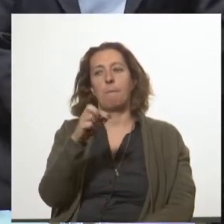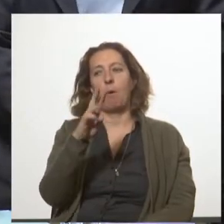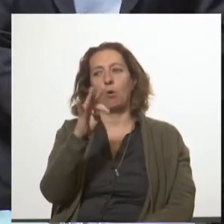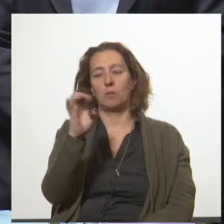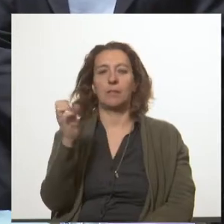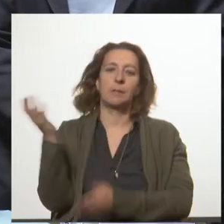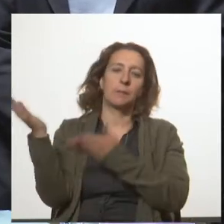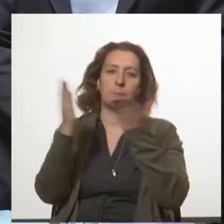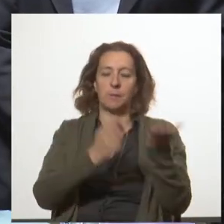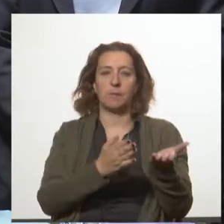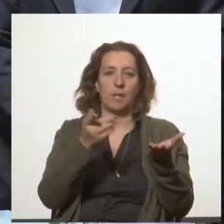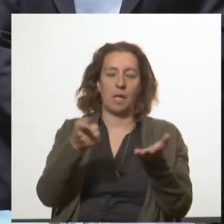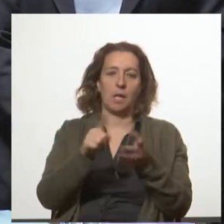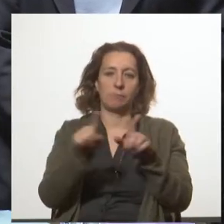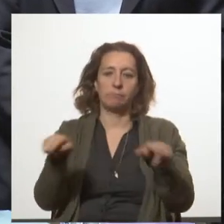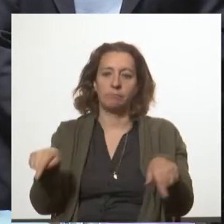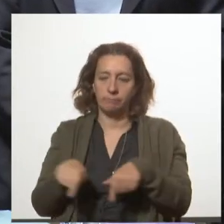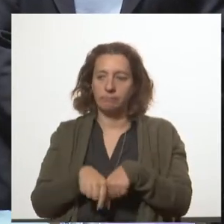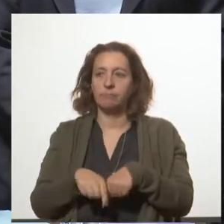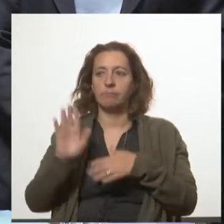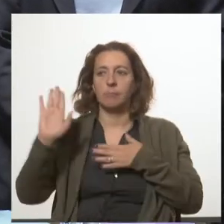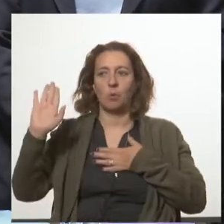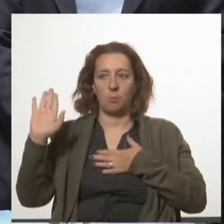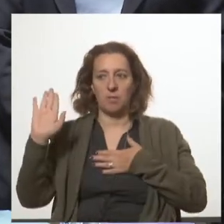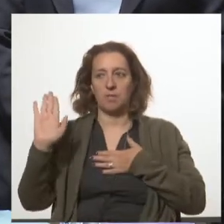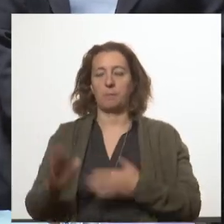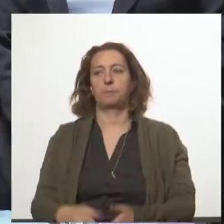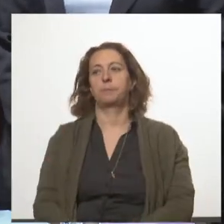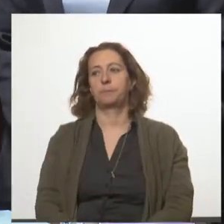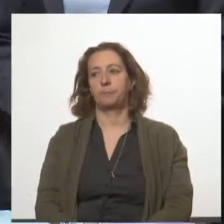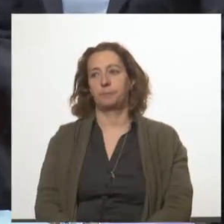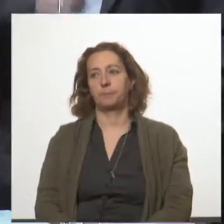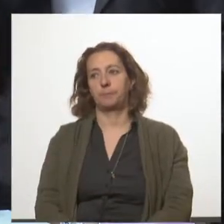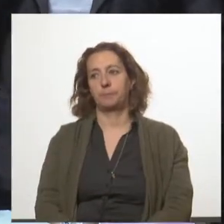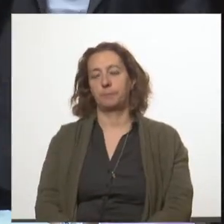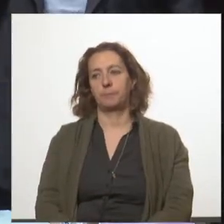hemiciclo a los efectos de prestar la promesa de estilo